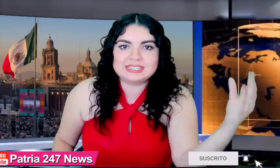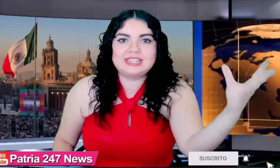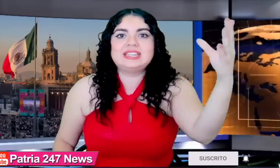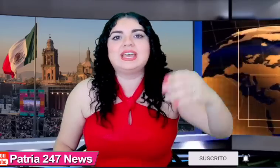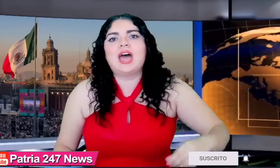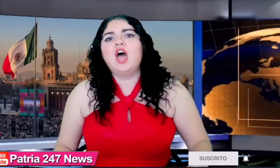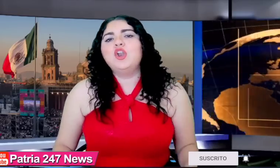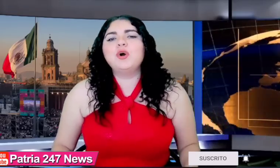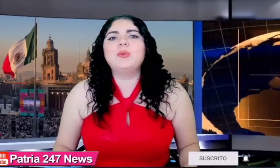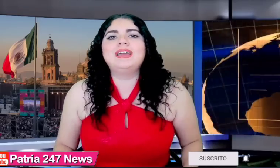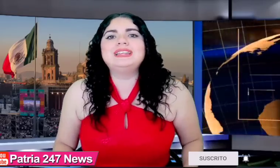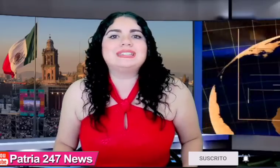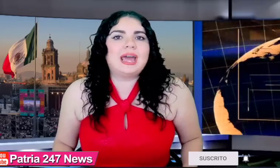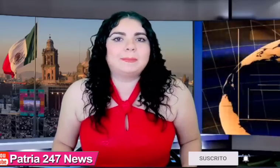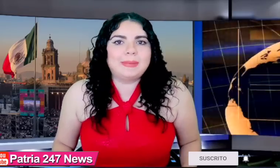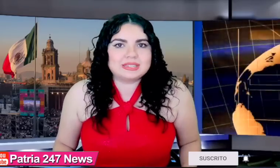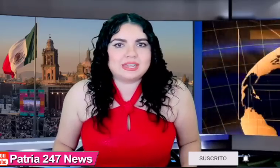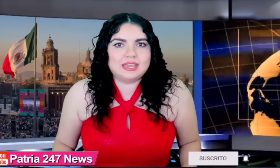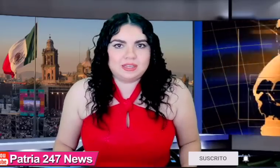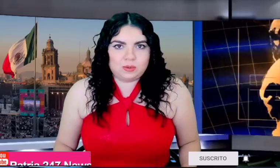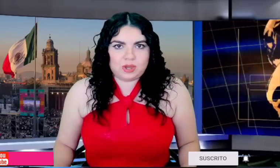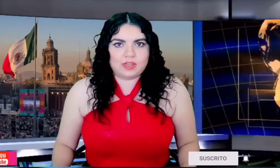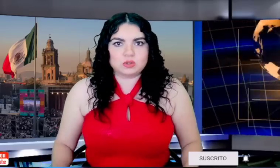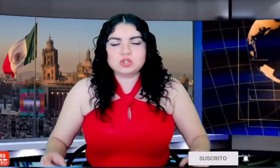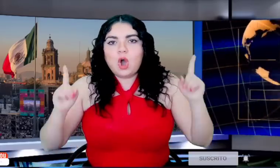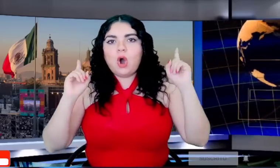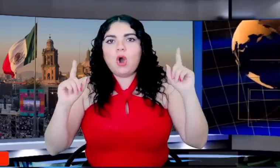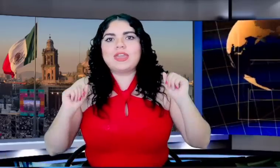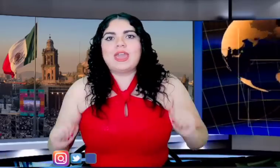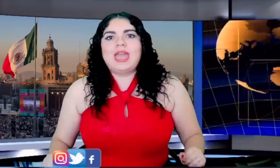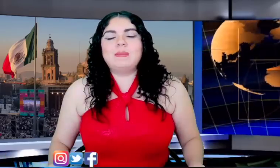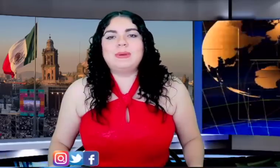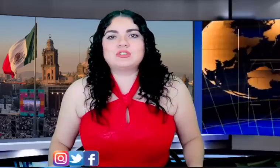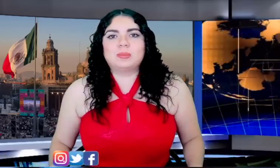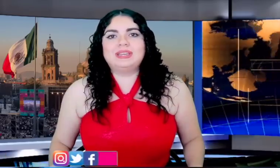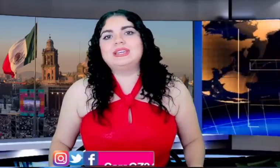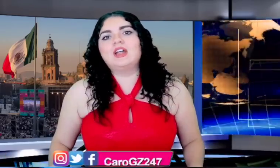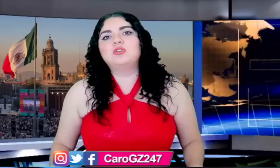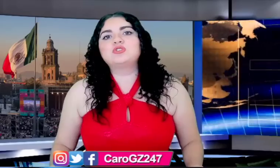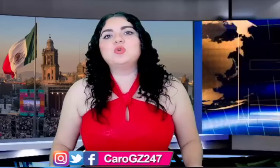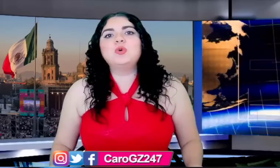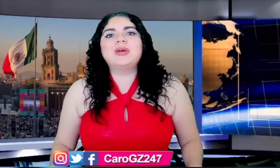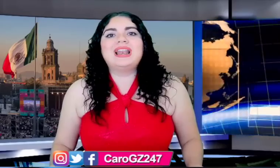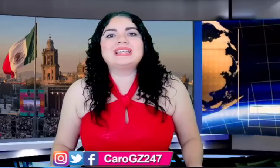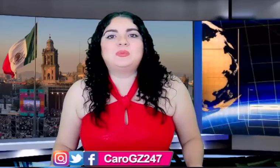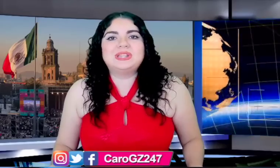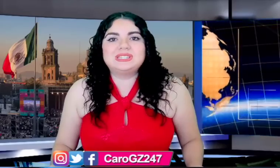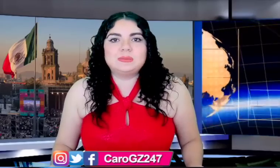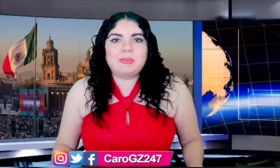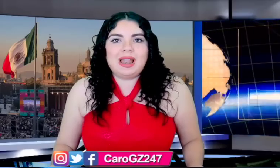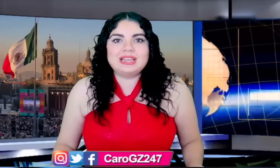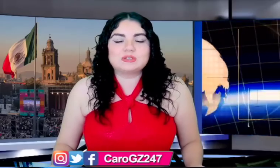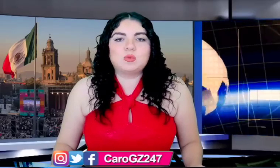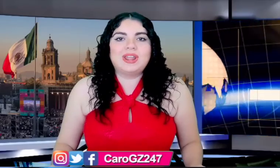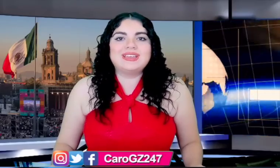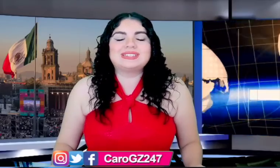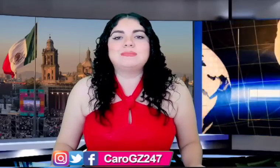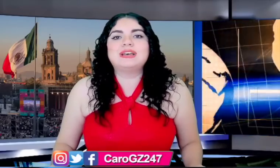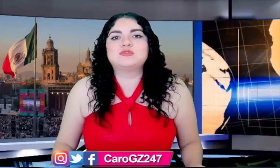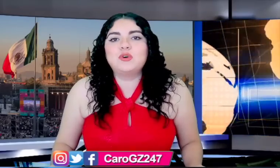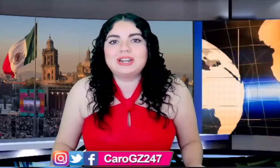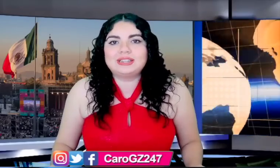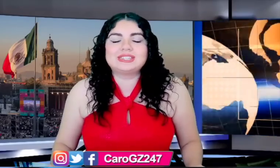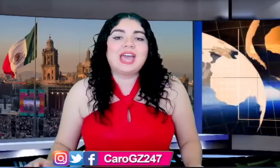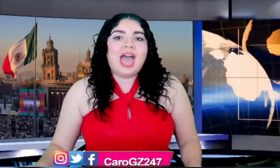para la tristeza no podían estar más equivocados hoy el peso mexicano es una de las principales monedas